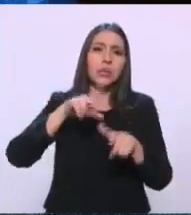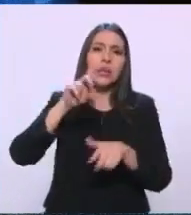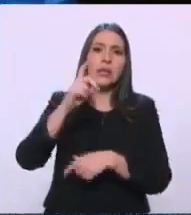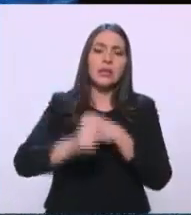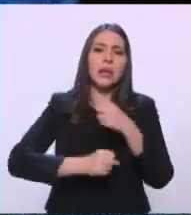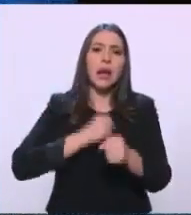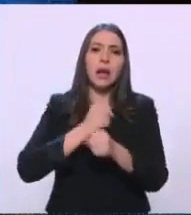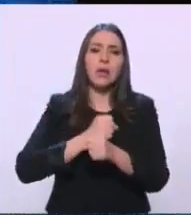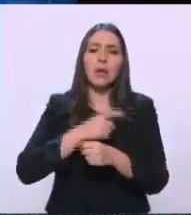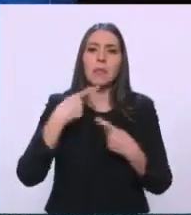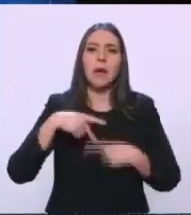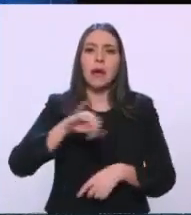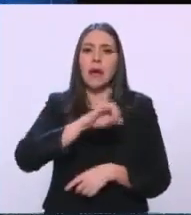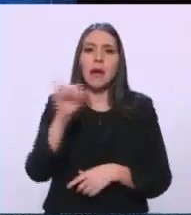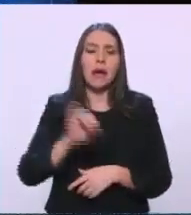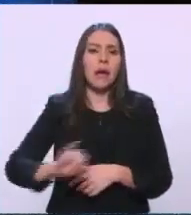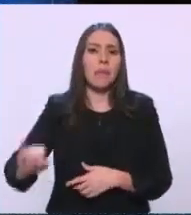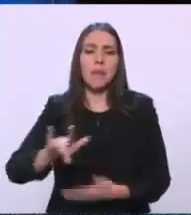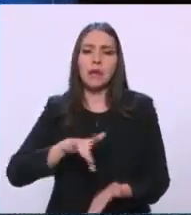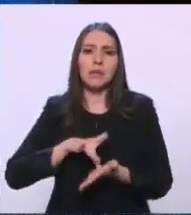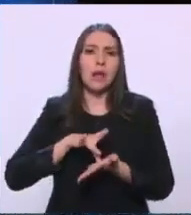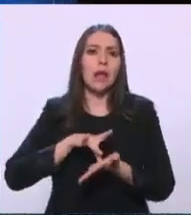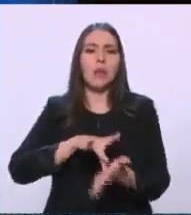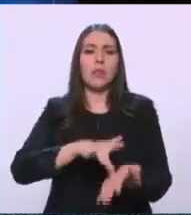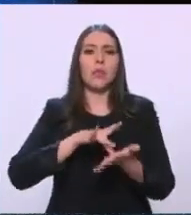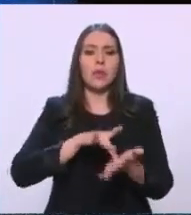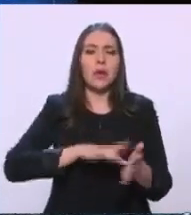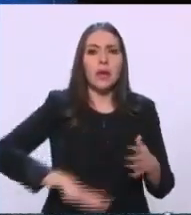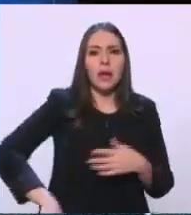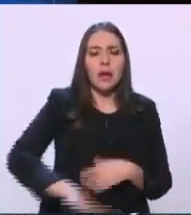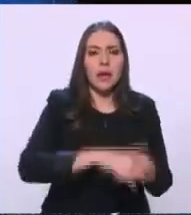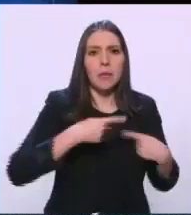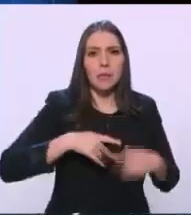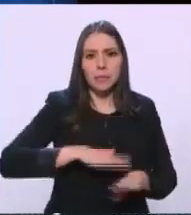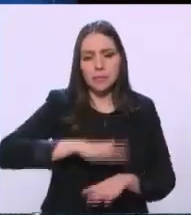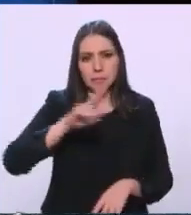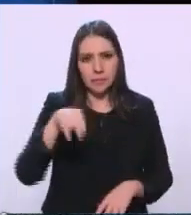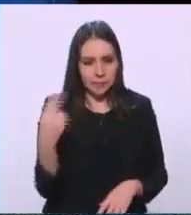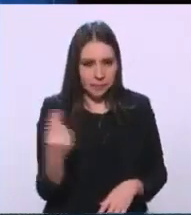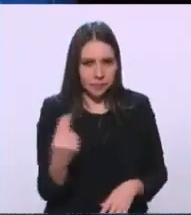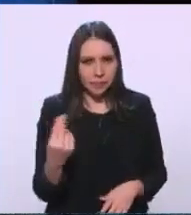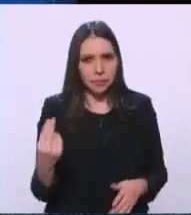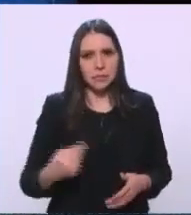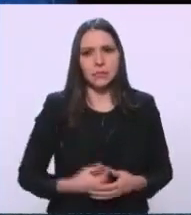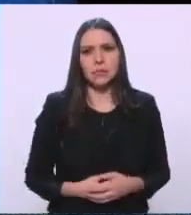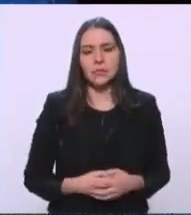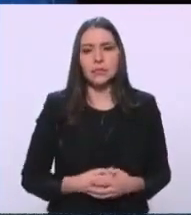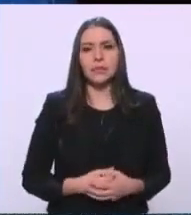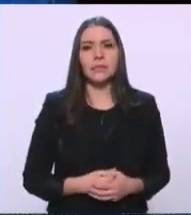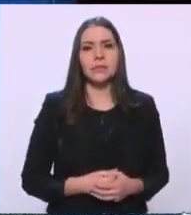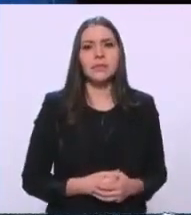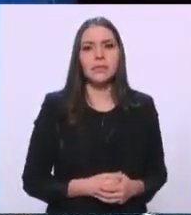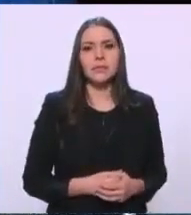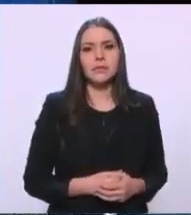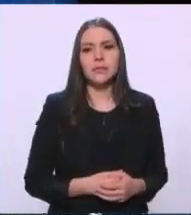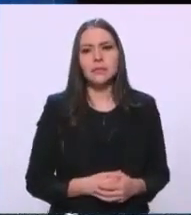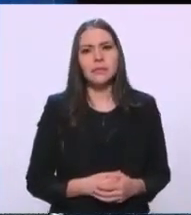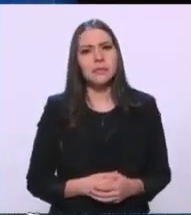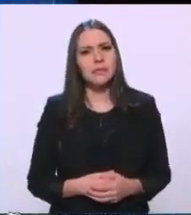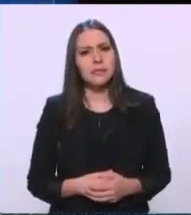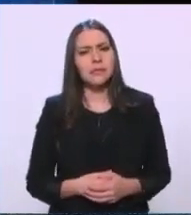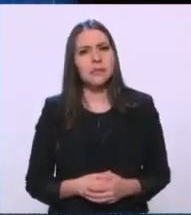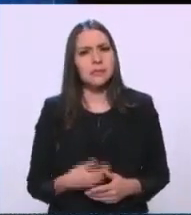años, eso que llamamos neoliberalismo. Me pareció muy interesante